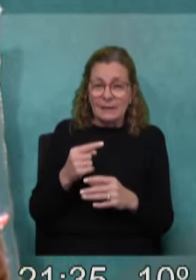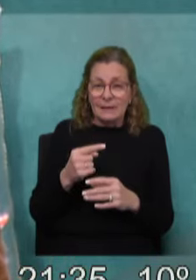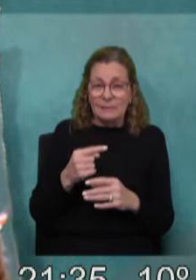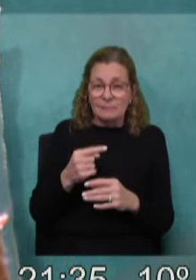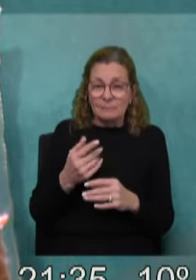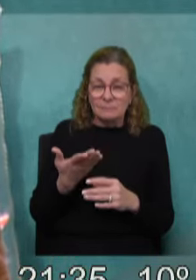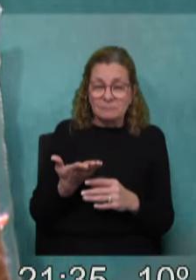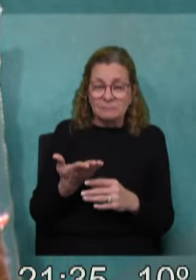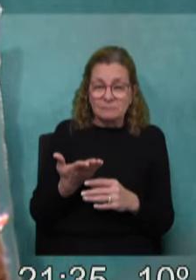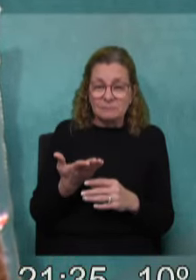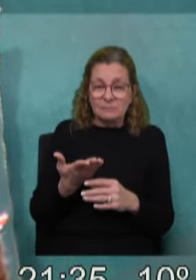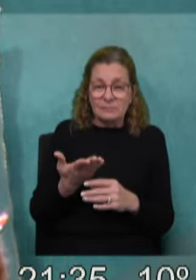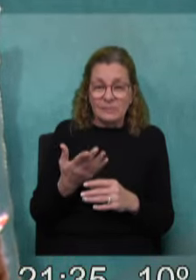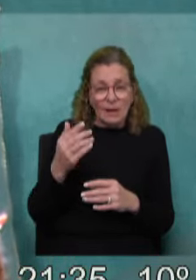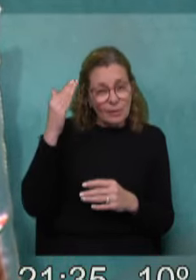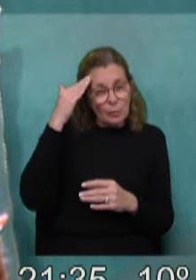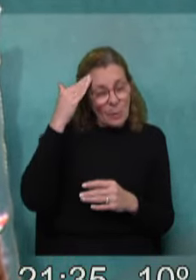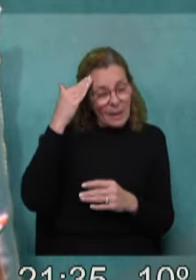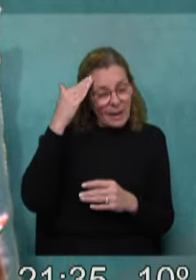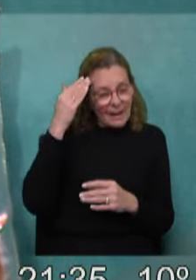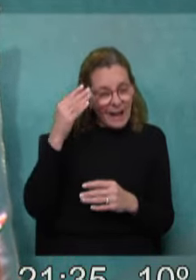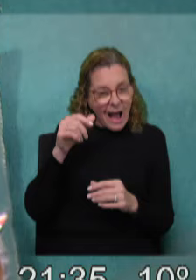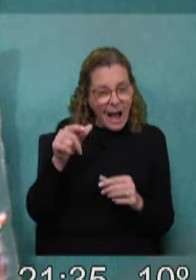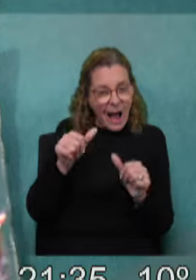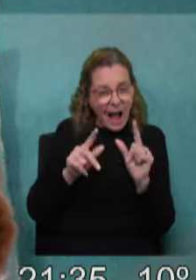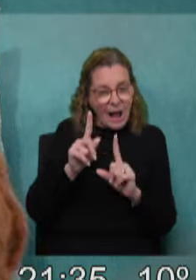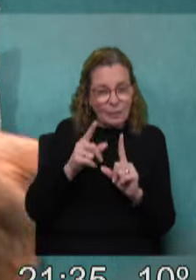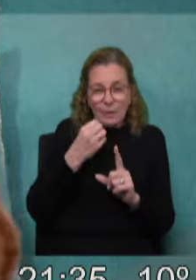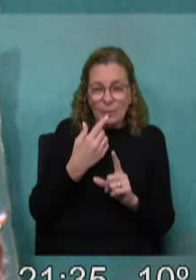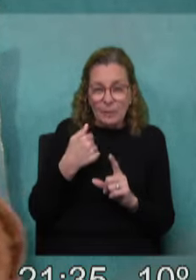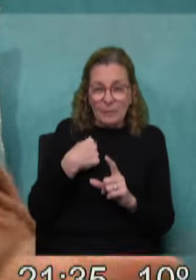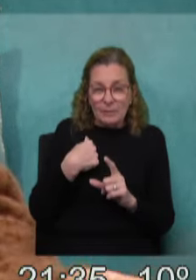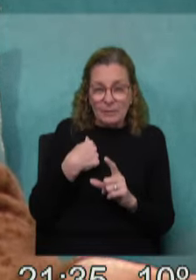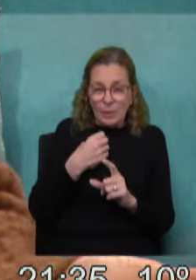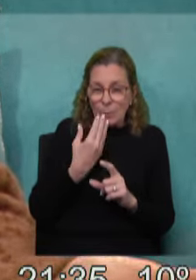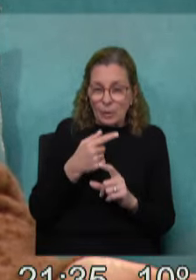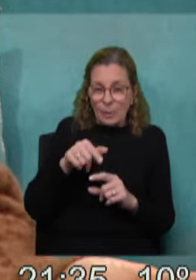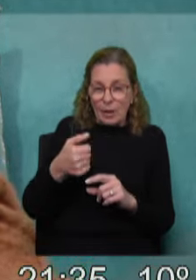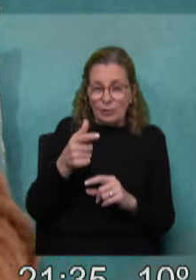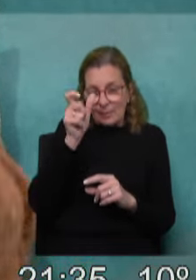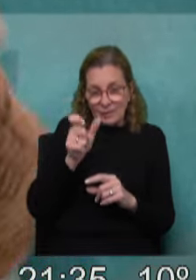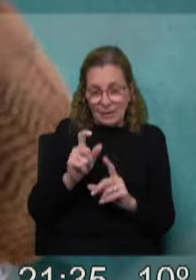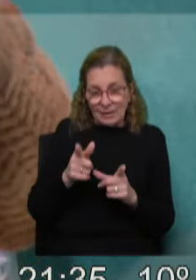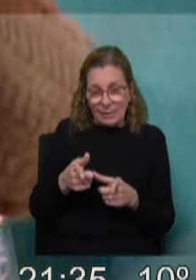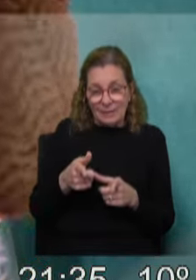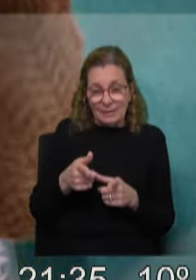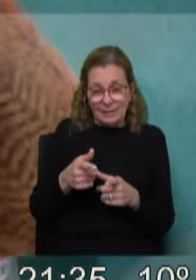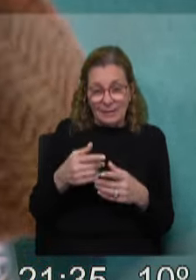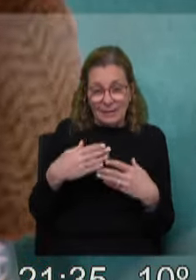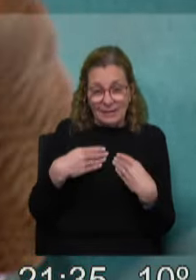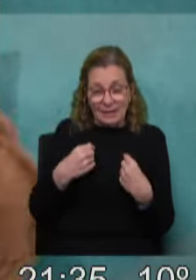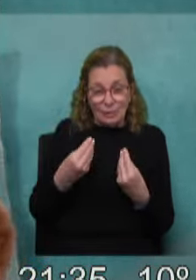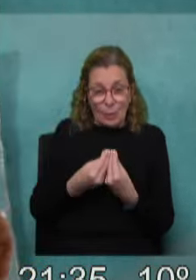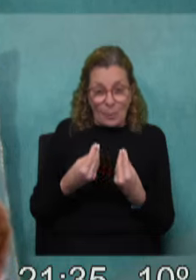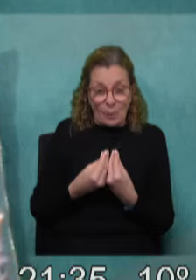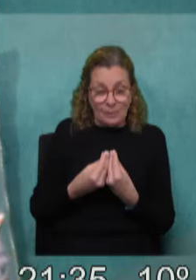viste... Supe que había algo ahí que estaba bueno y si está bueno para vos, va a estar bueno para otro también. Pueden ser cientos, miles,